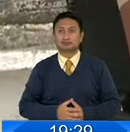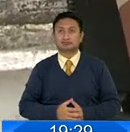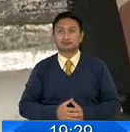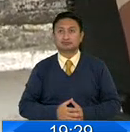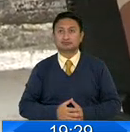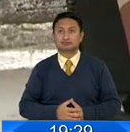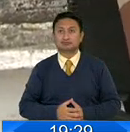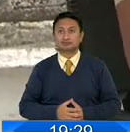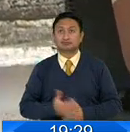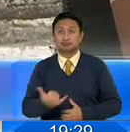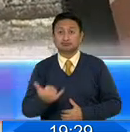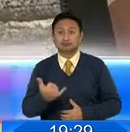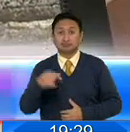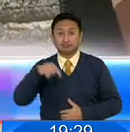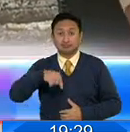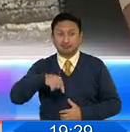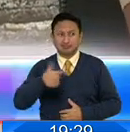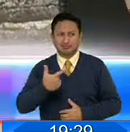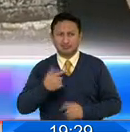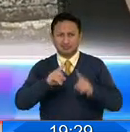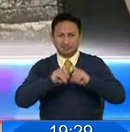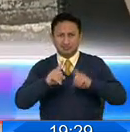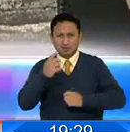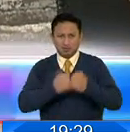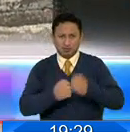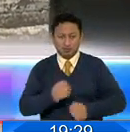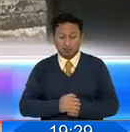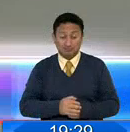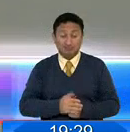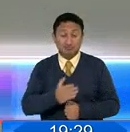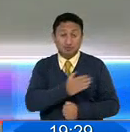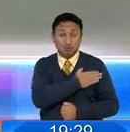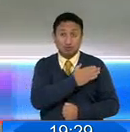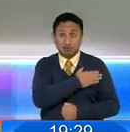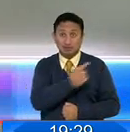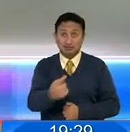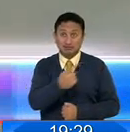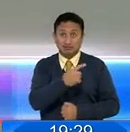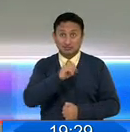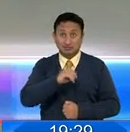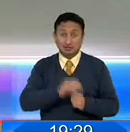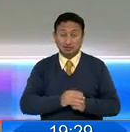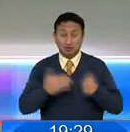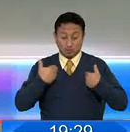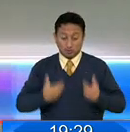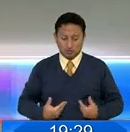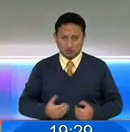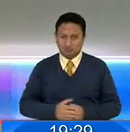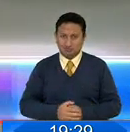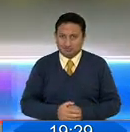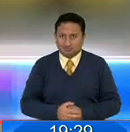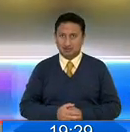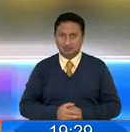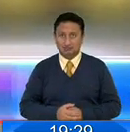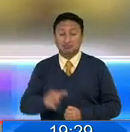Al parecer el menú delictivo es variado. Ya no hay confianza que llevan una marca o uniforme. Son métodos que la